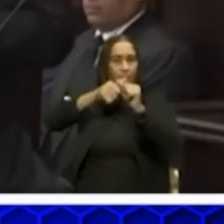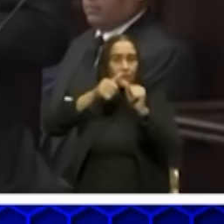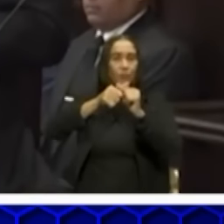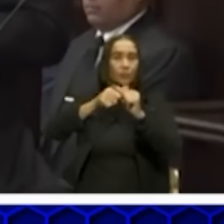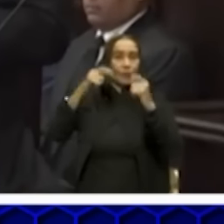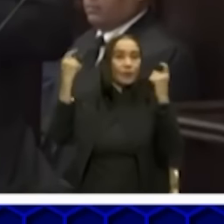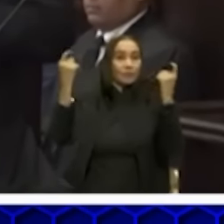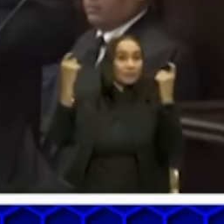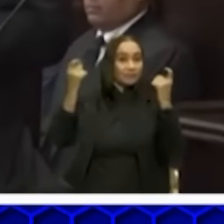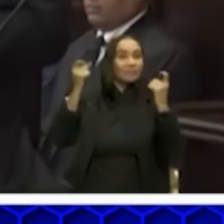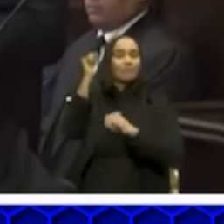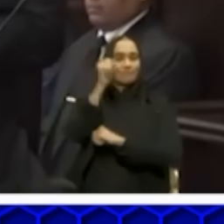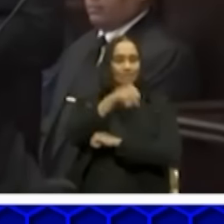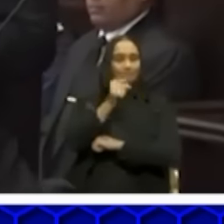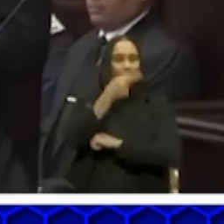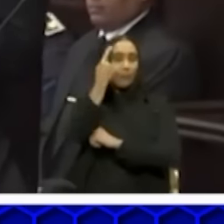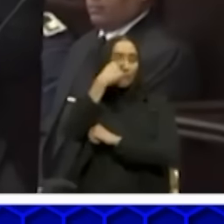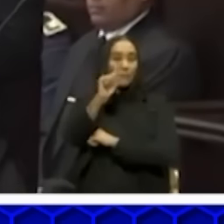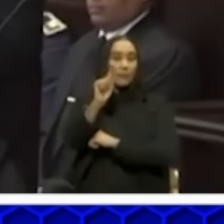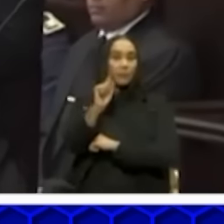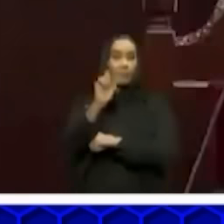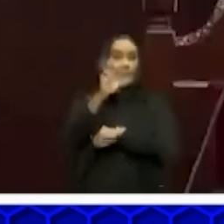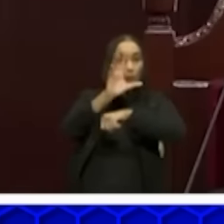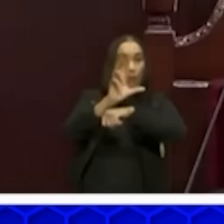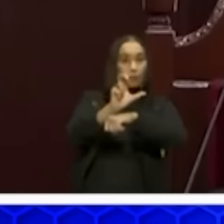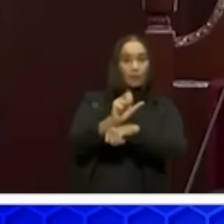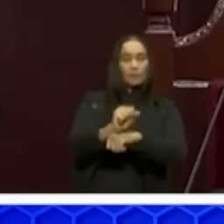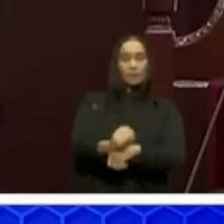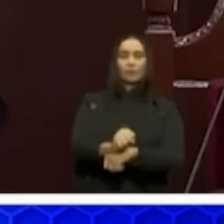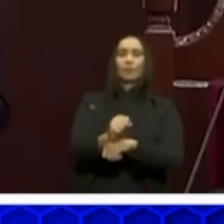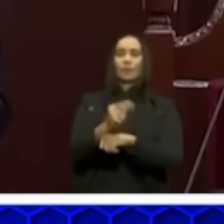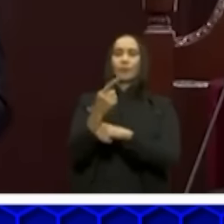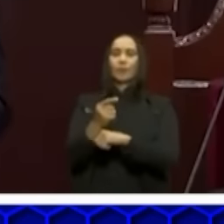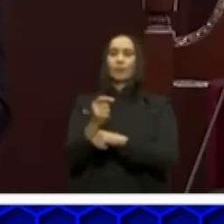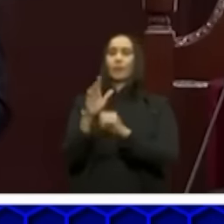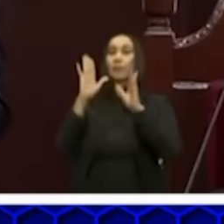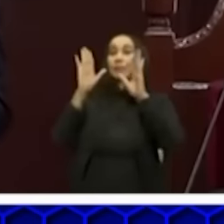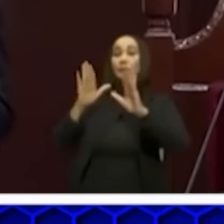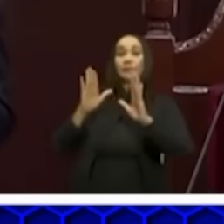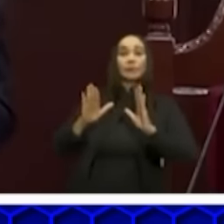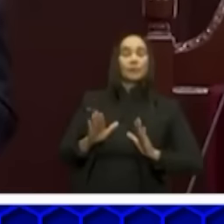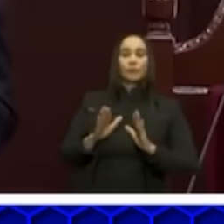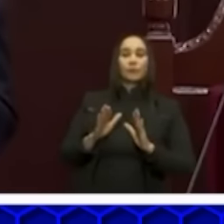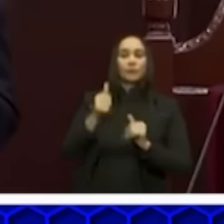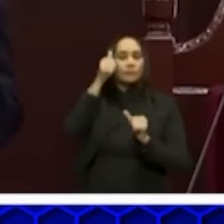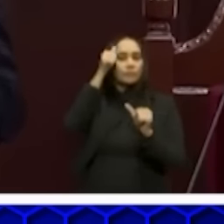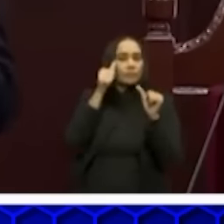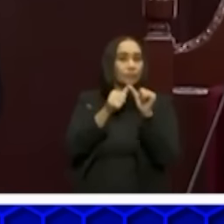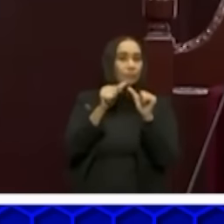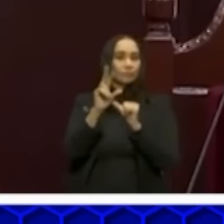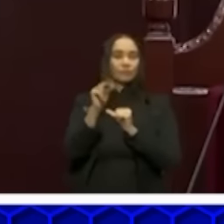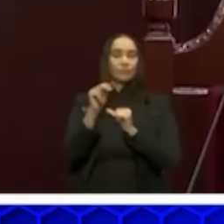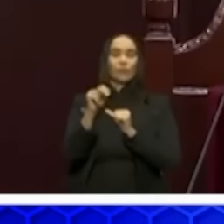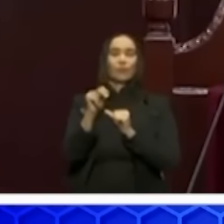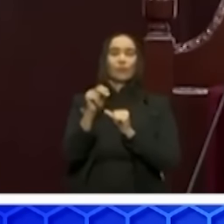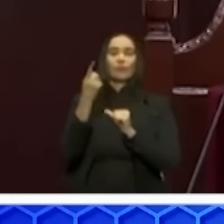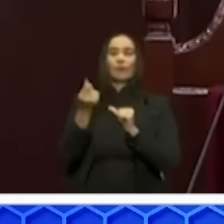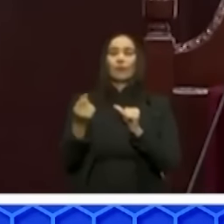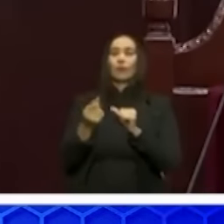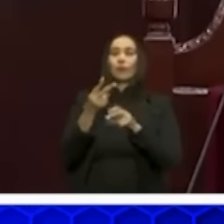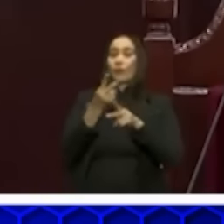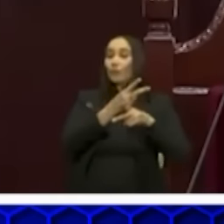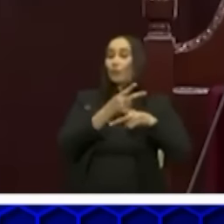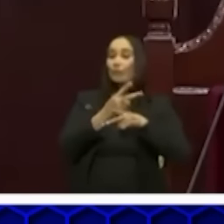y el cuello de botella de la avenida Isabel aguiar con 27 de febrero ahí se va a hacer